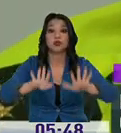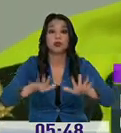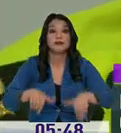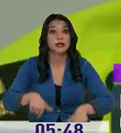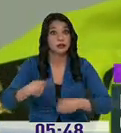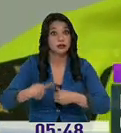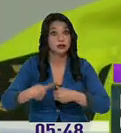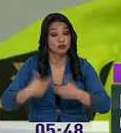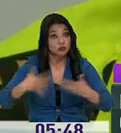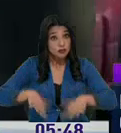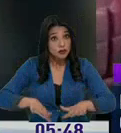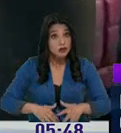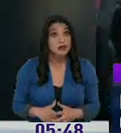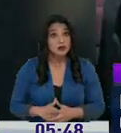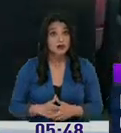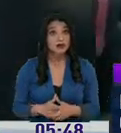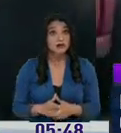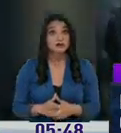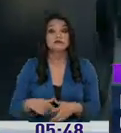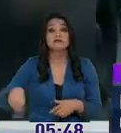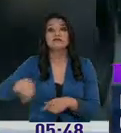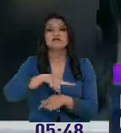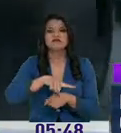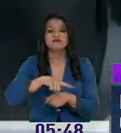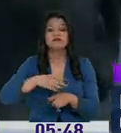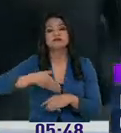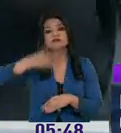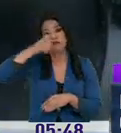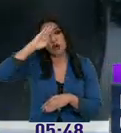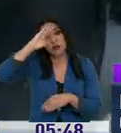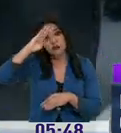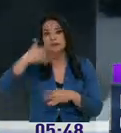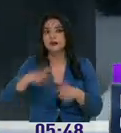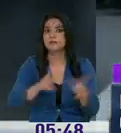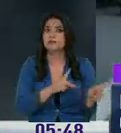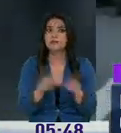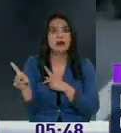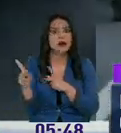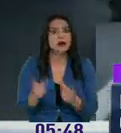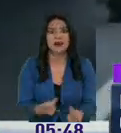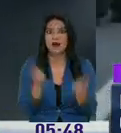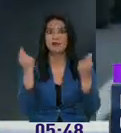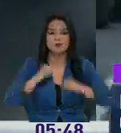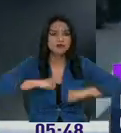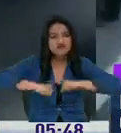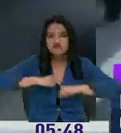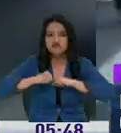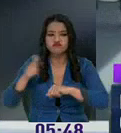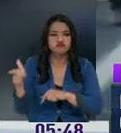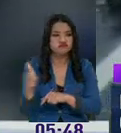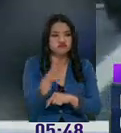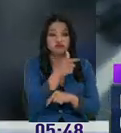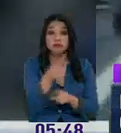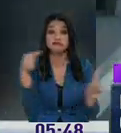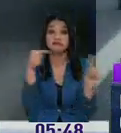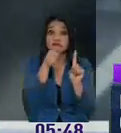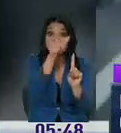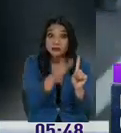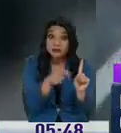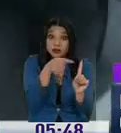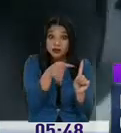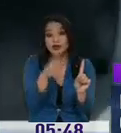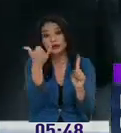de quito personal del servicio preventivo activó el protocolo de actuación logrando la aprehensión de un joven